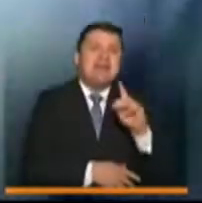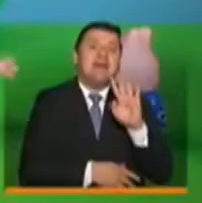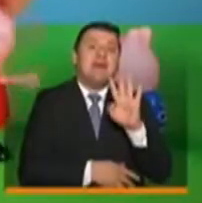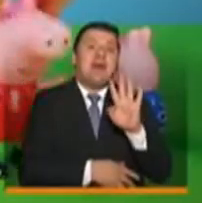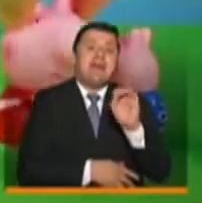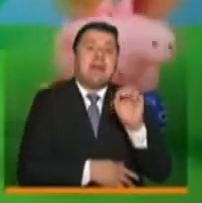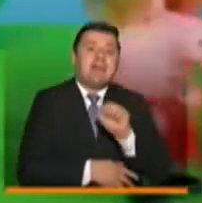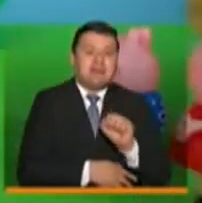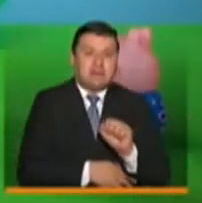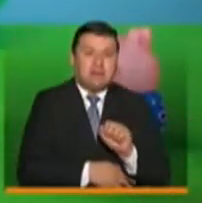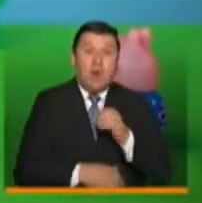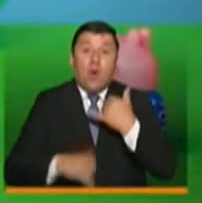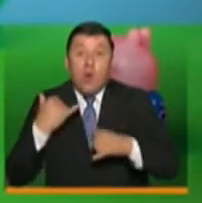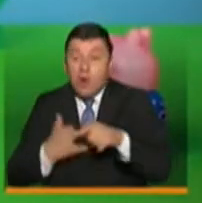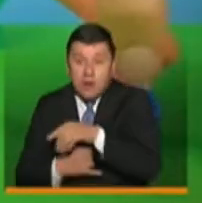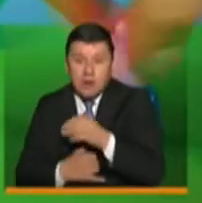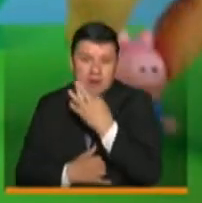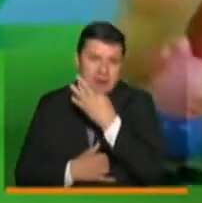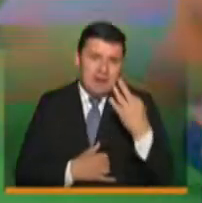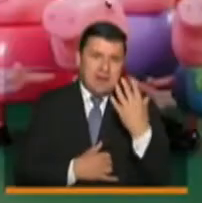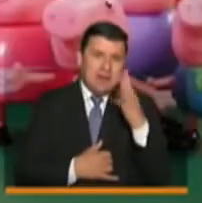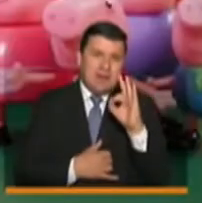712.140 pesos, para juguetes